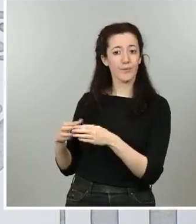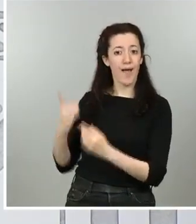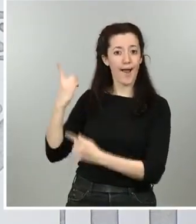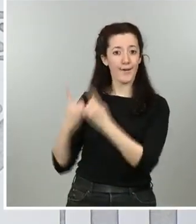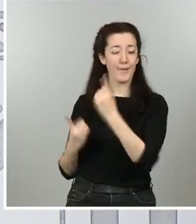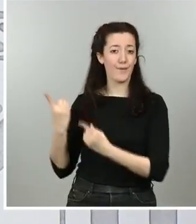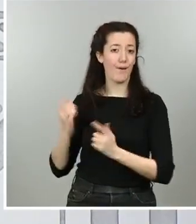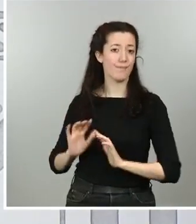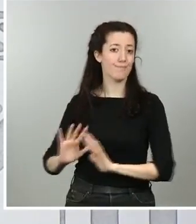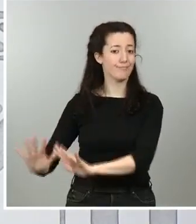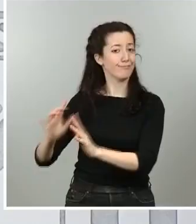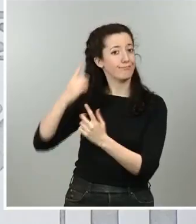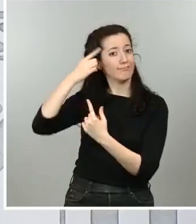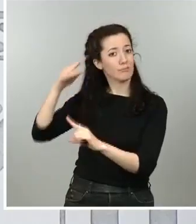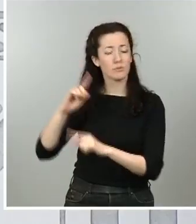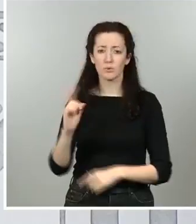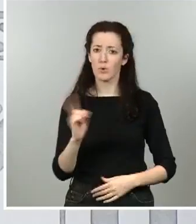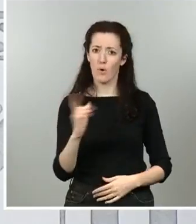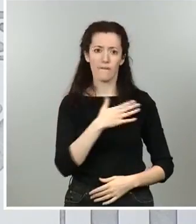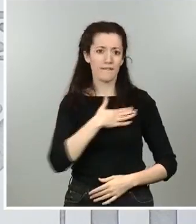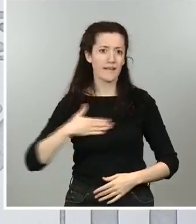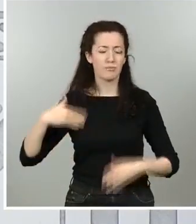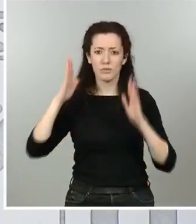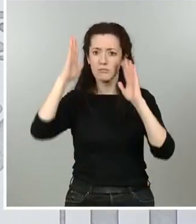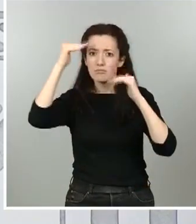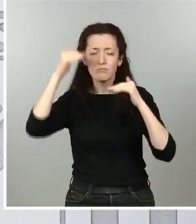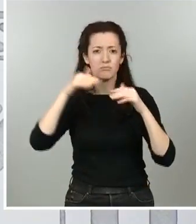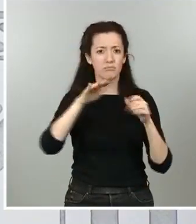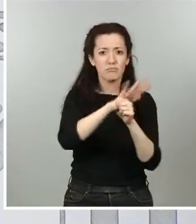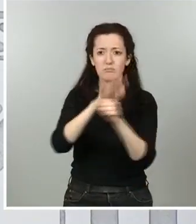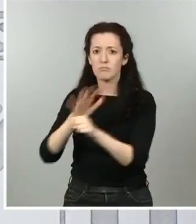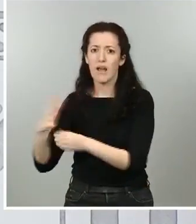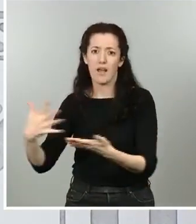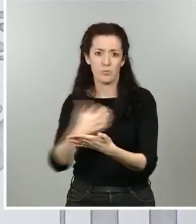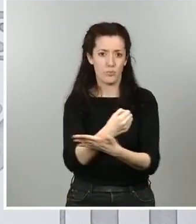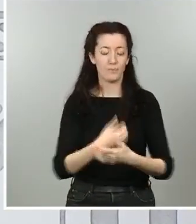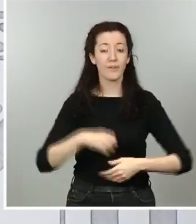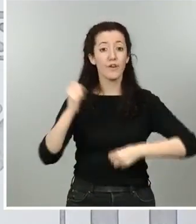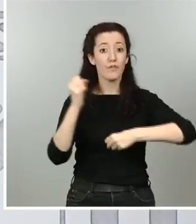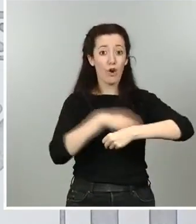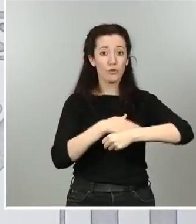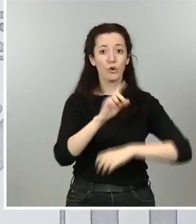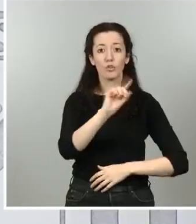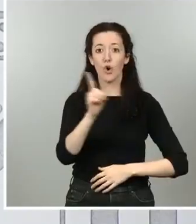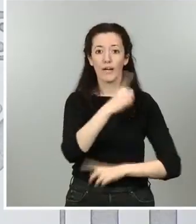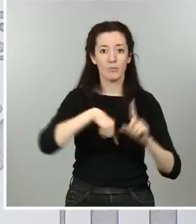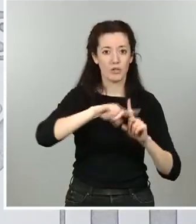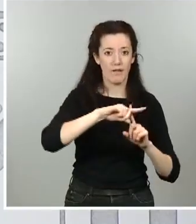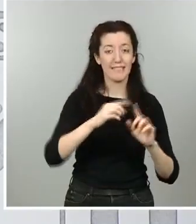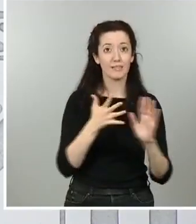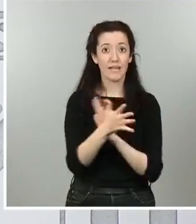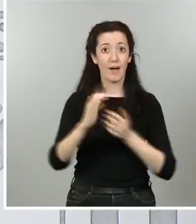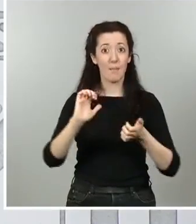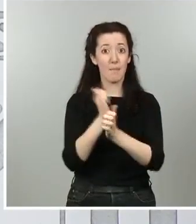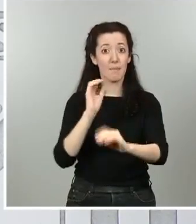materia social. El fondo no reembolsable, por tanto, no es un préstamo, sino que son transferencias directas que recibirán